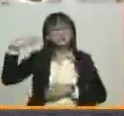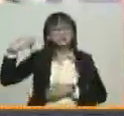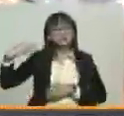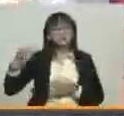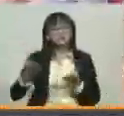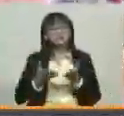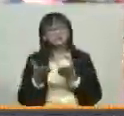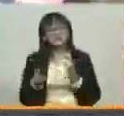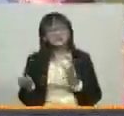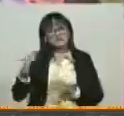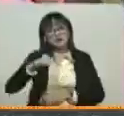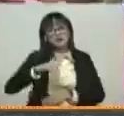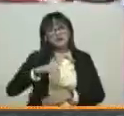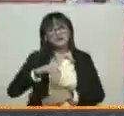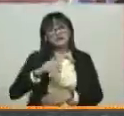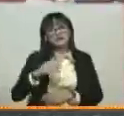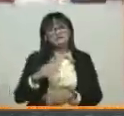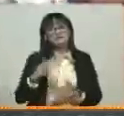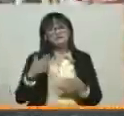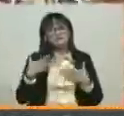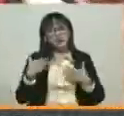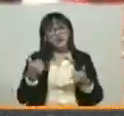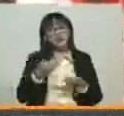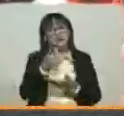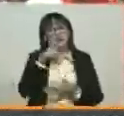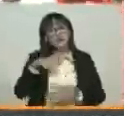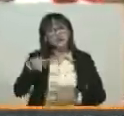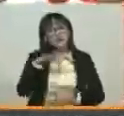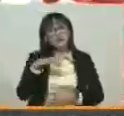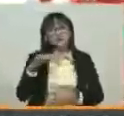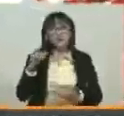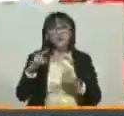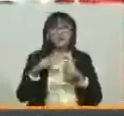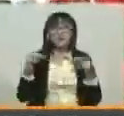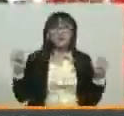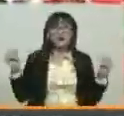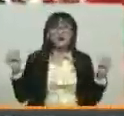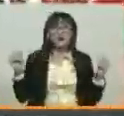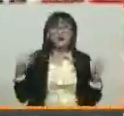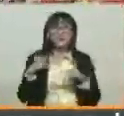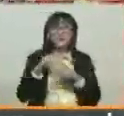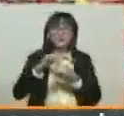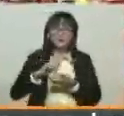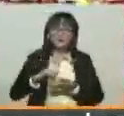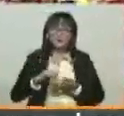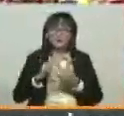servicios complementarios. ¡Salud para el pueblo de Valera y de Trujillo!